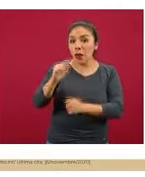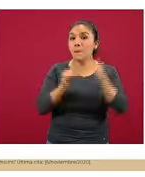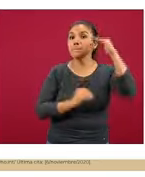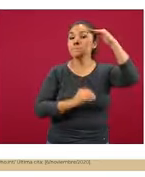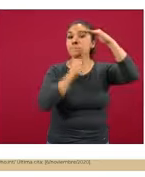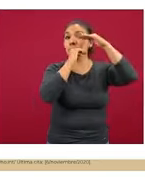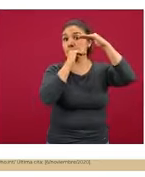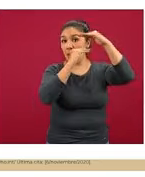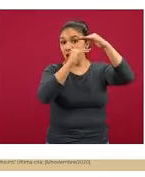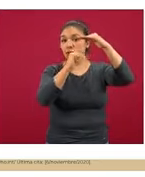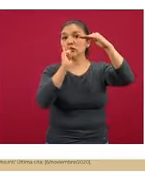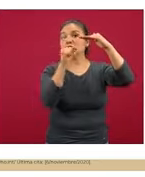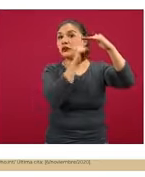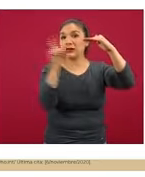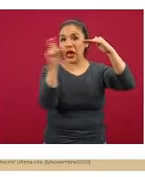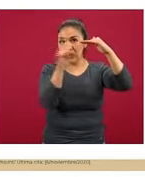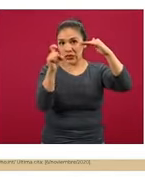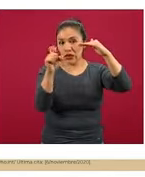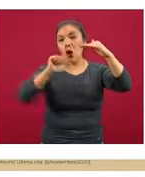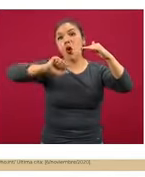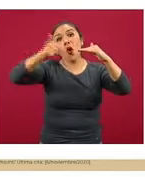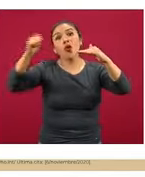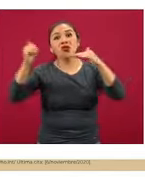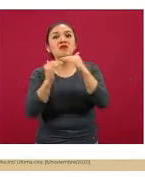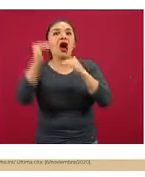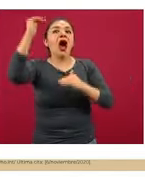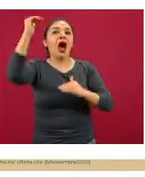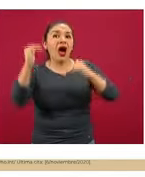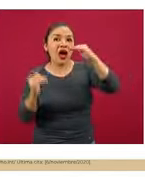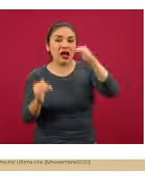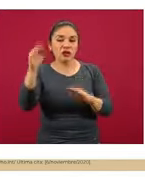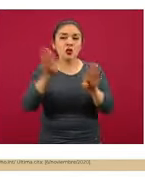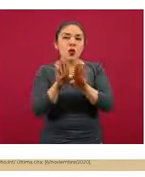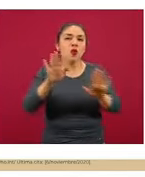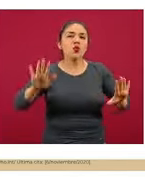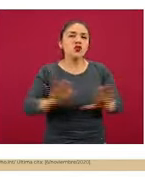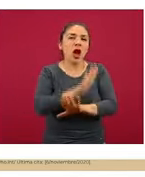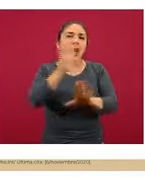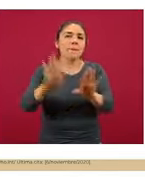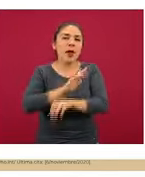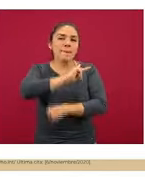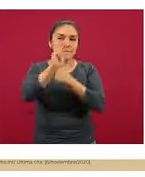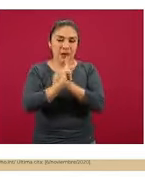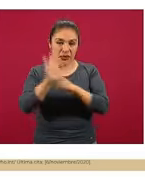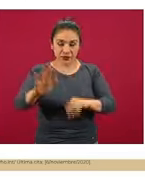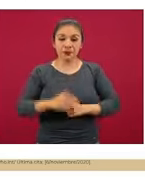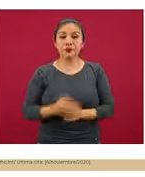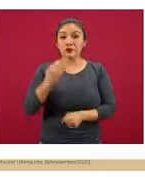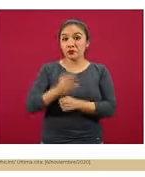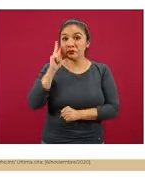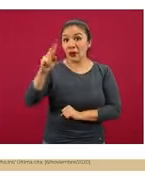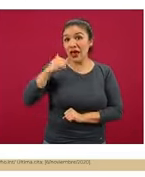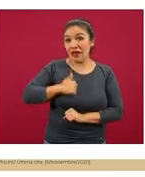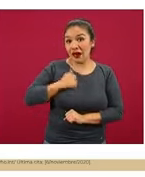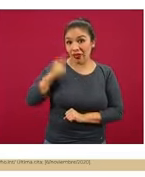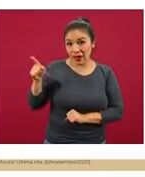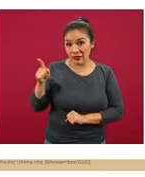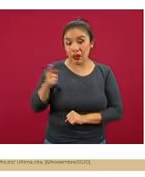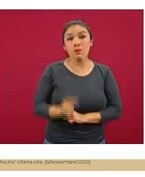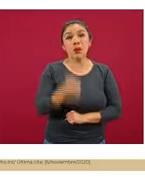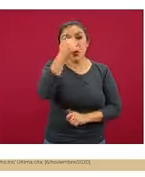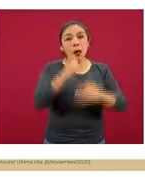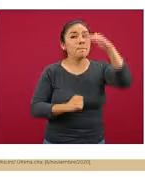magnitud y la afectación, lógicamente, es mayor en la medida que vamos avanzando en los países. Aquí tenemos a Canadá. Un primer